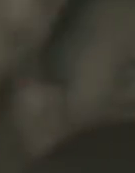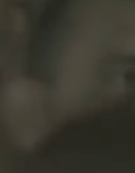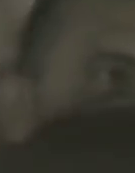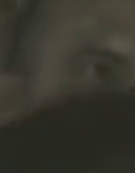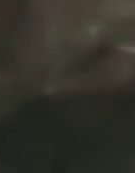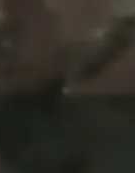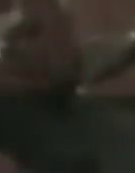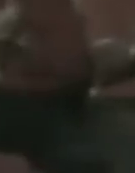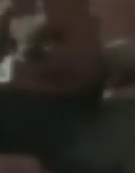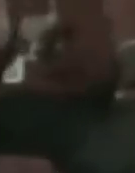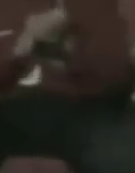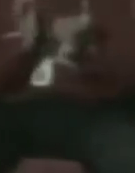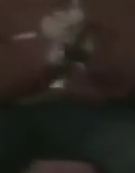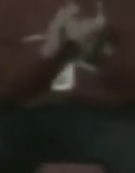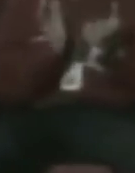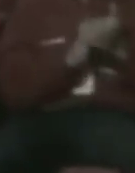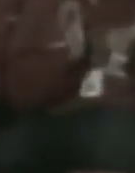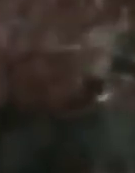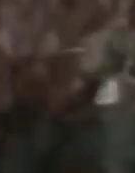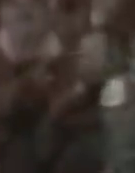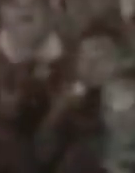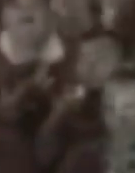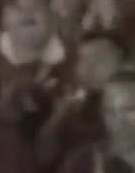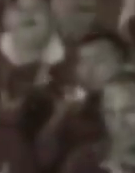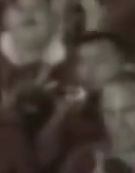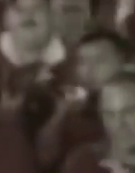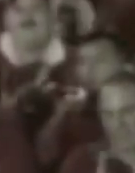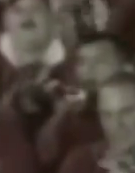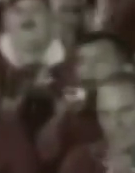primera vez en la historia y tenía que ser aquí en el Zulia,